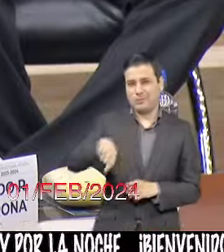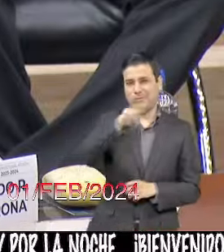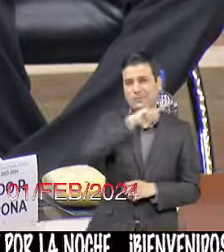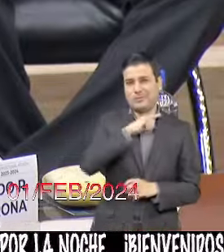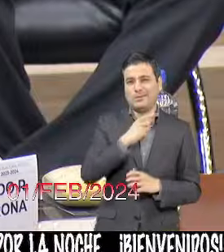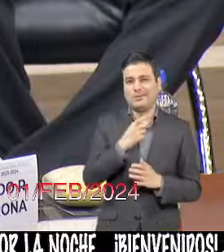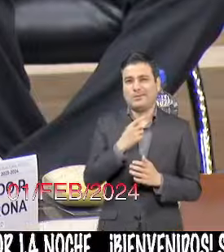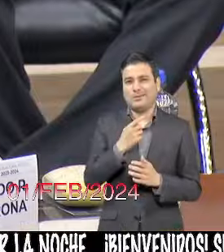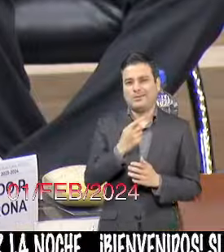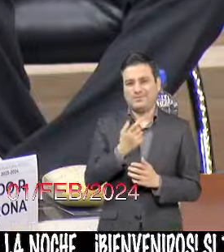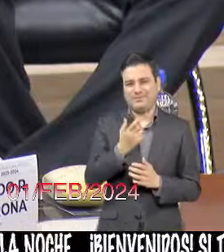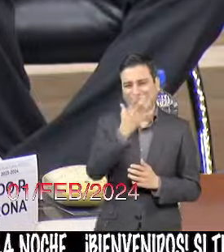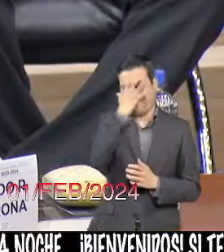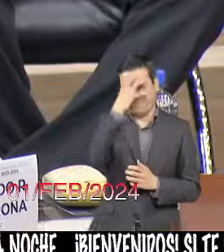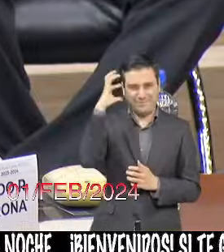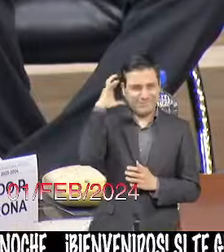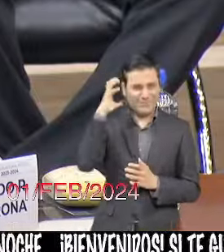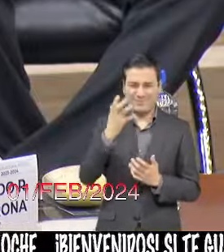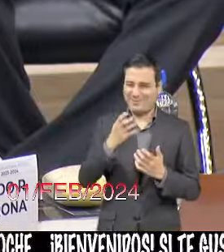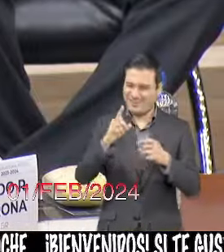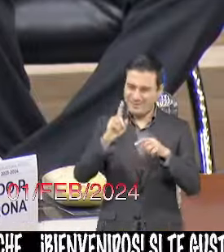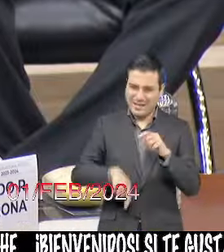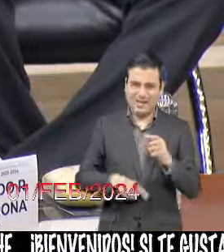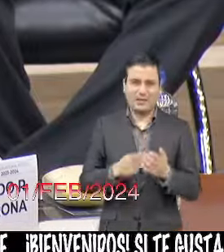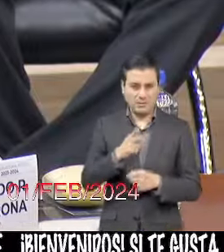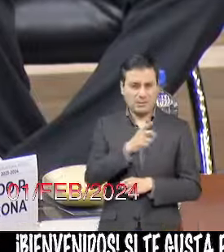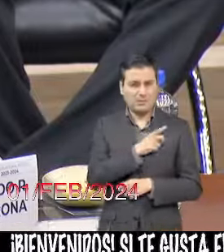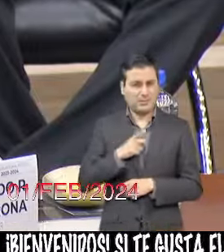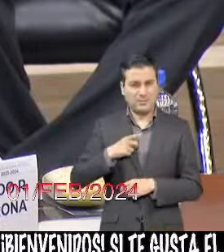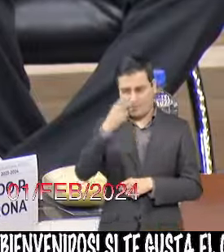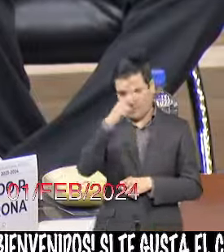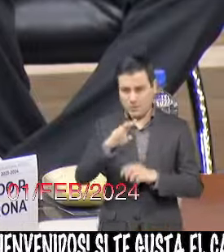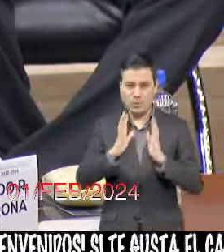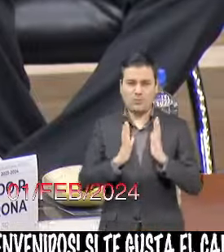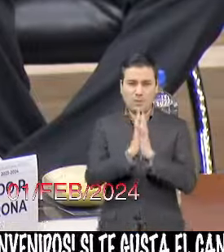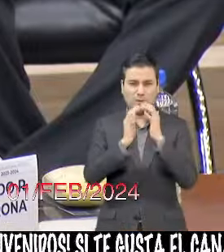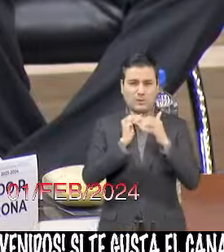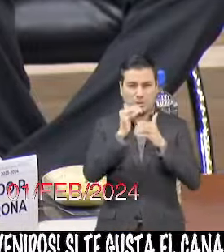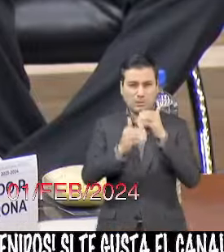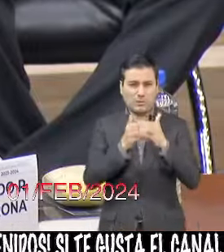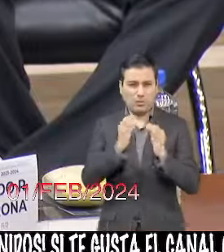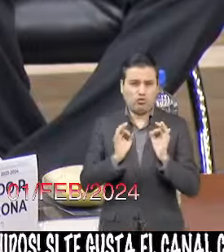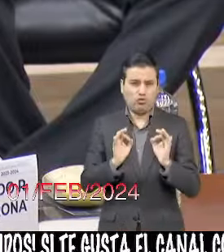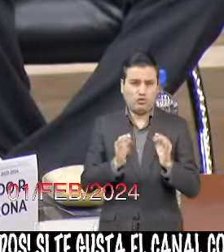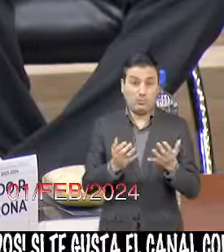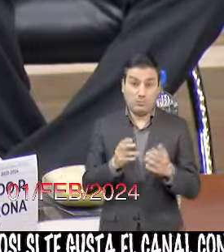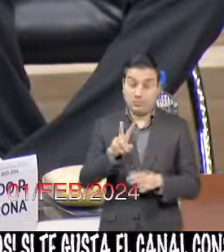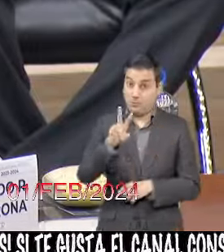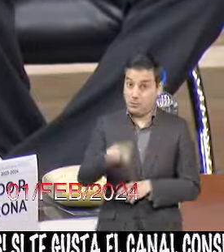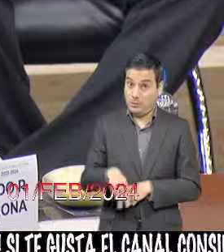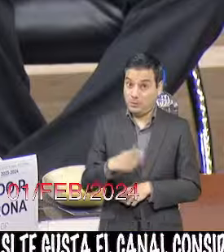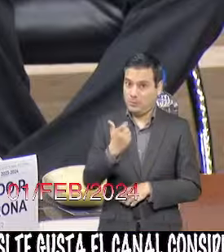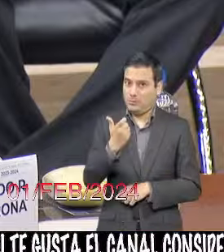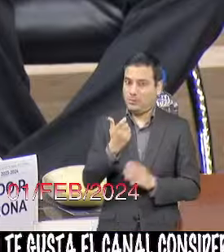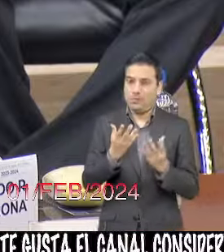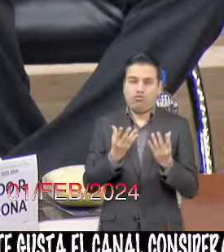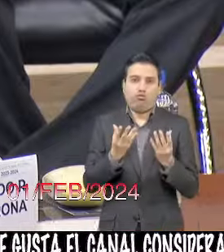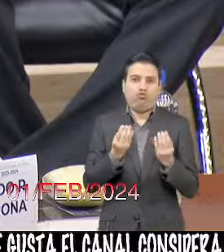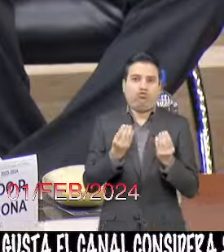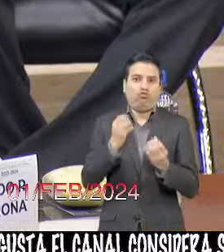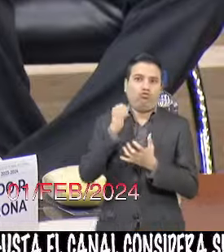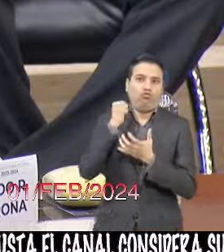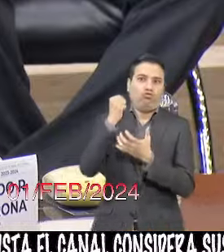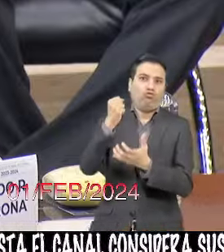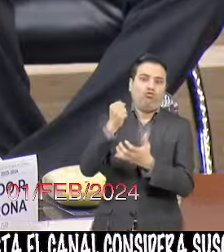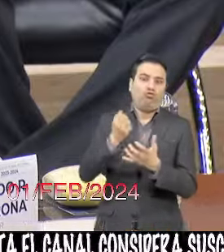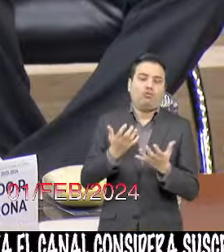que efectivamente consolidemos los procesos democráticos en nuestra patria, que son tan caros y que tanto le han costado a